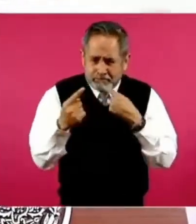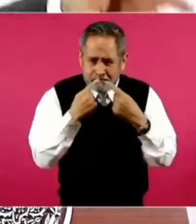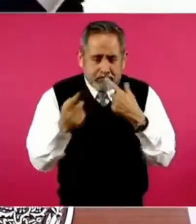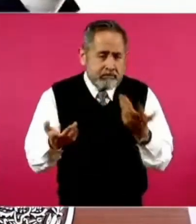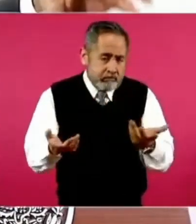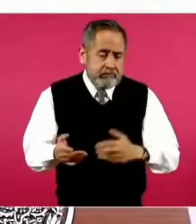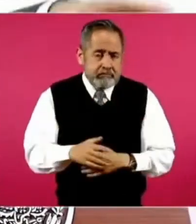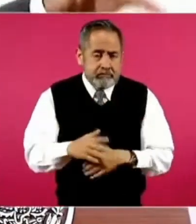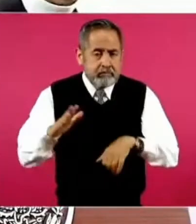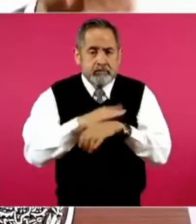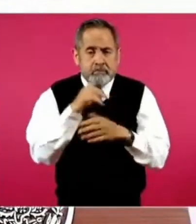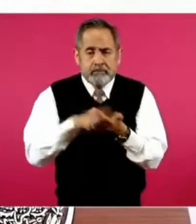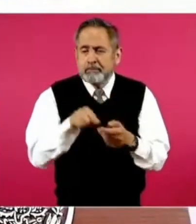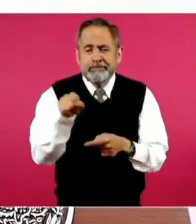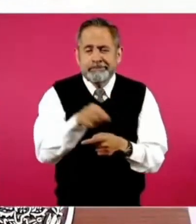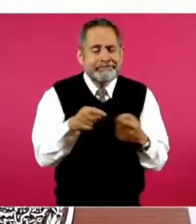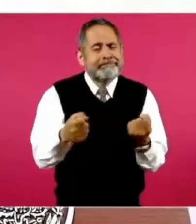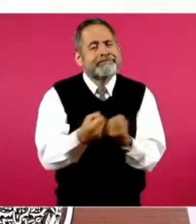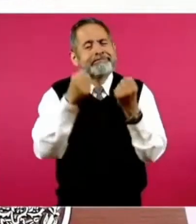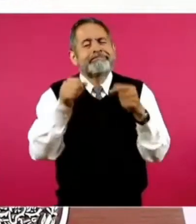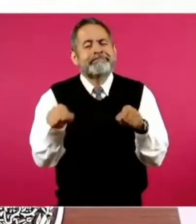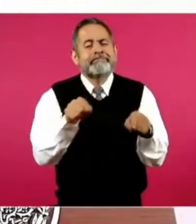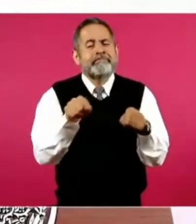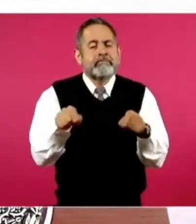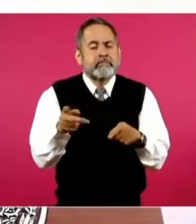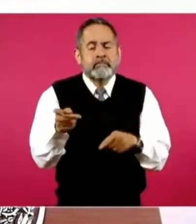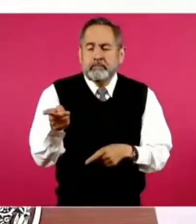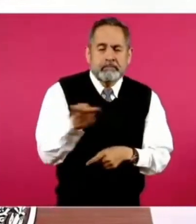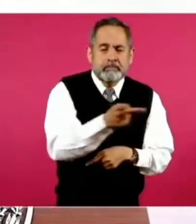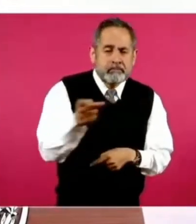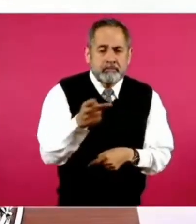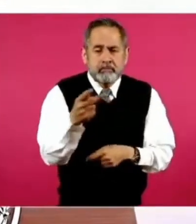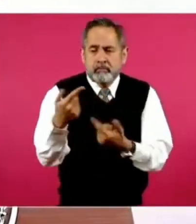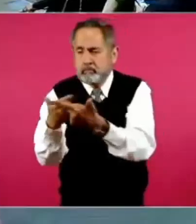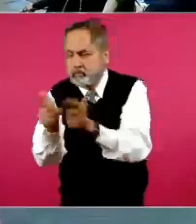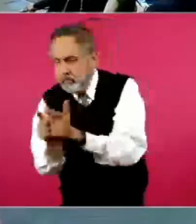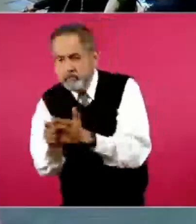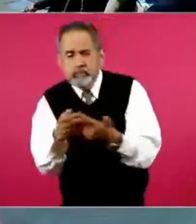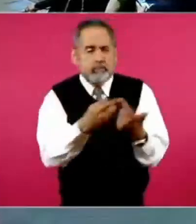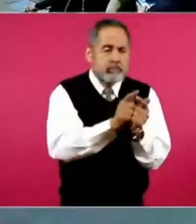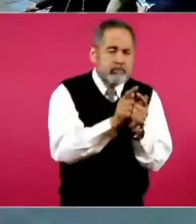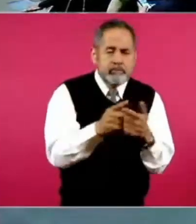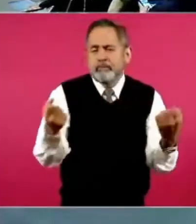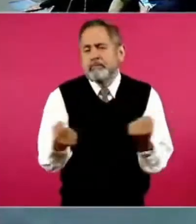que están actuando ahí dos grupos.